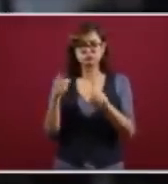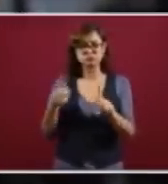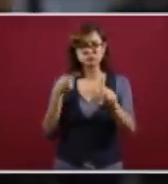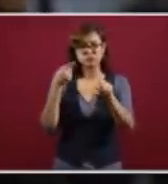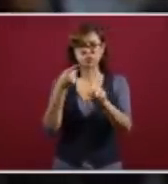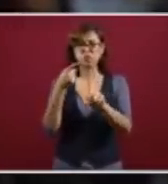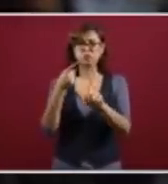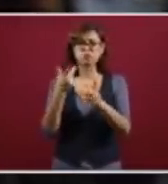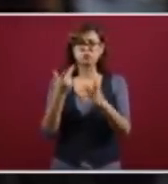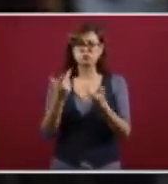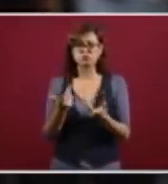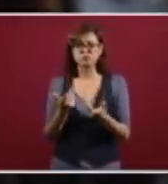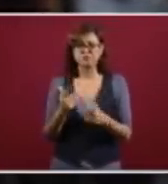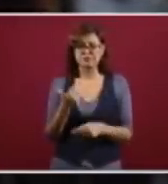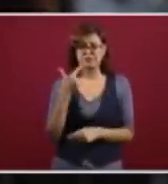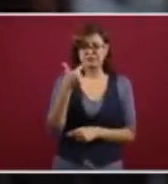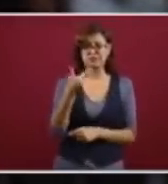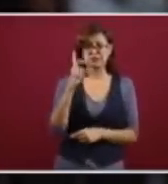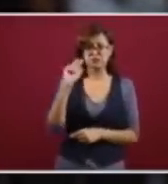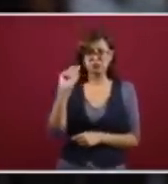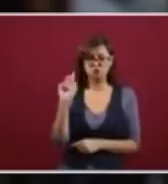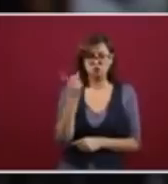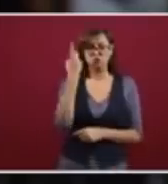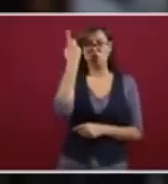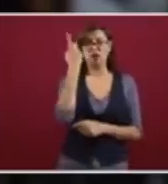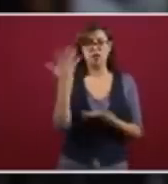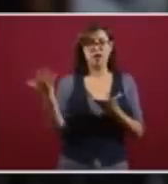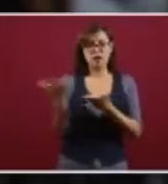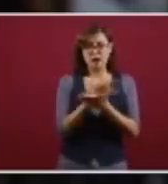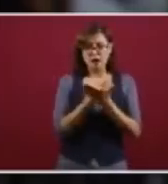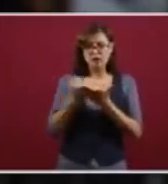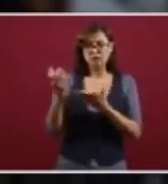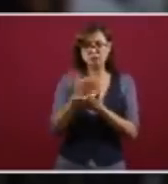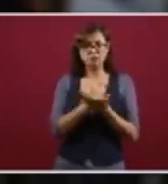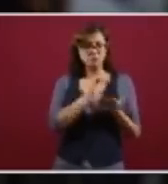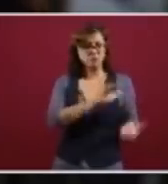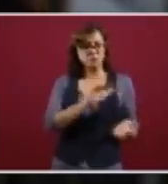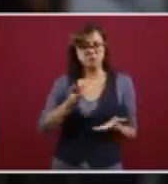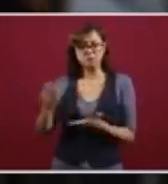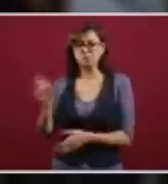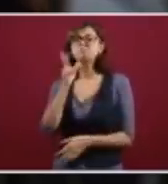ese casi $7 que tenemos de ganancia por barril de petróleo.